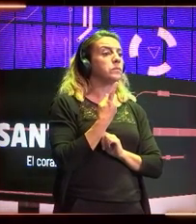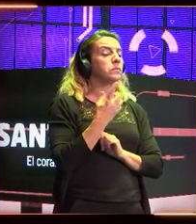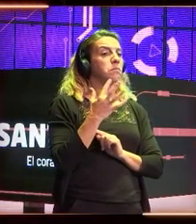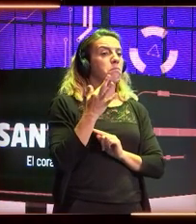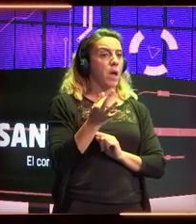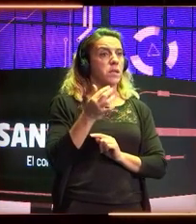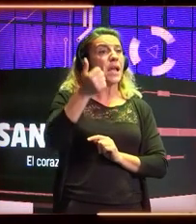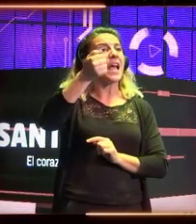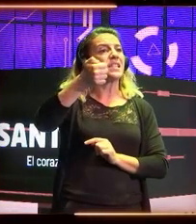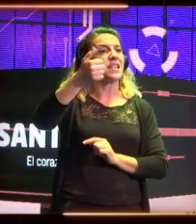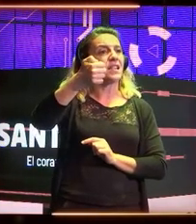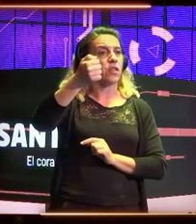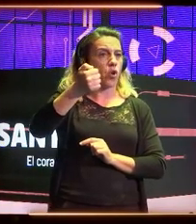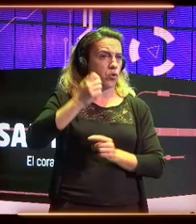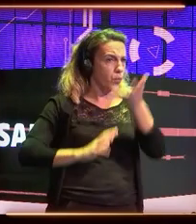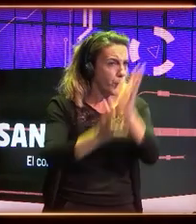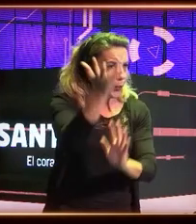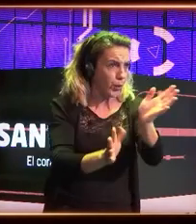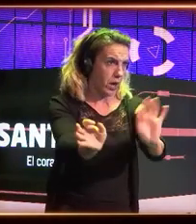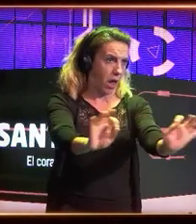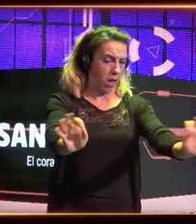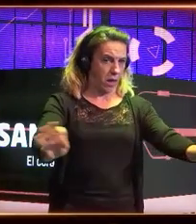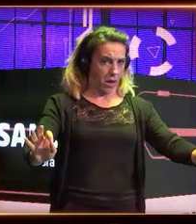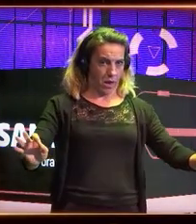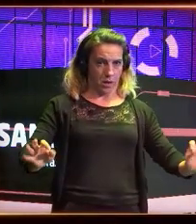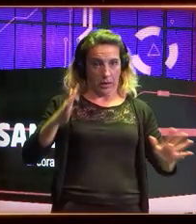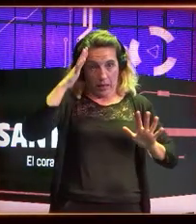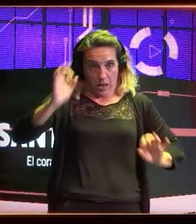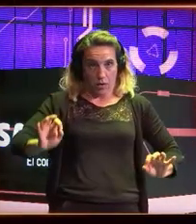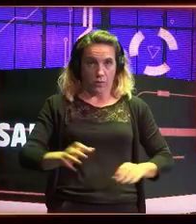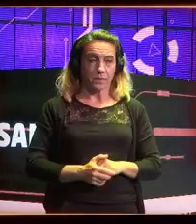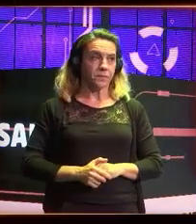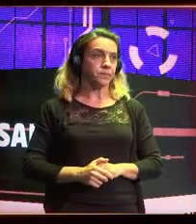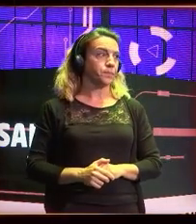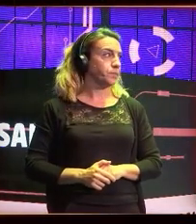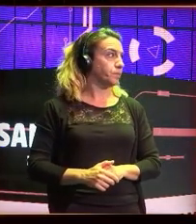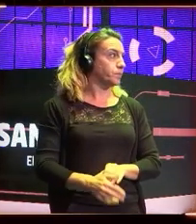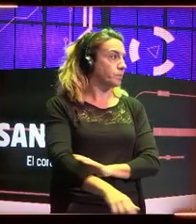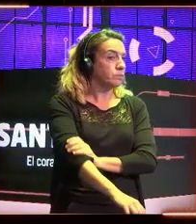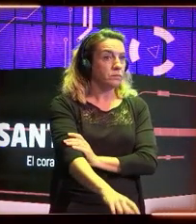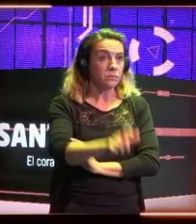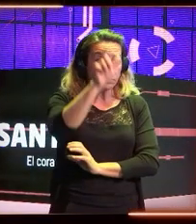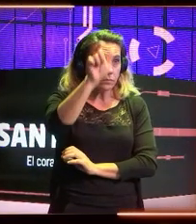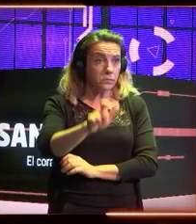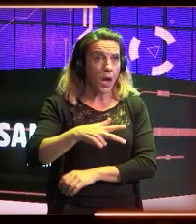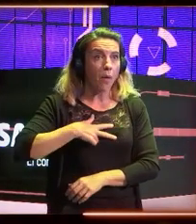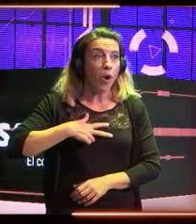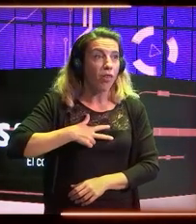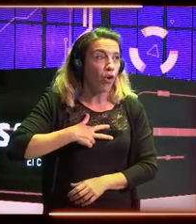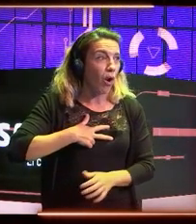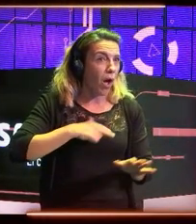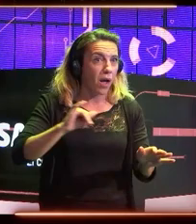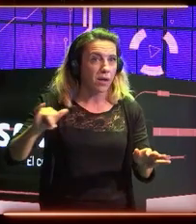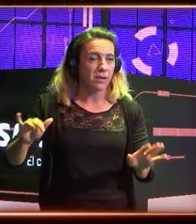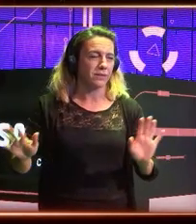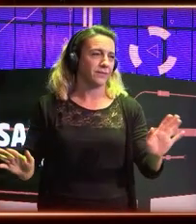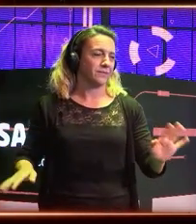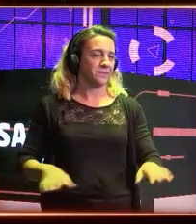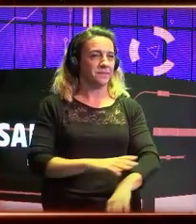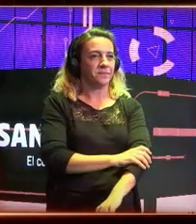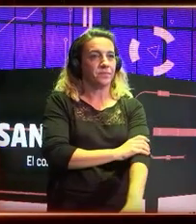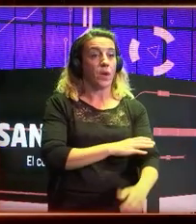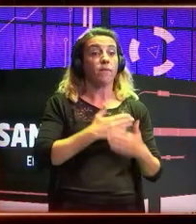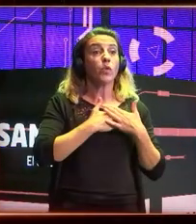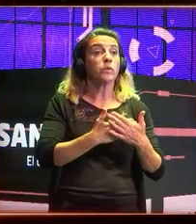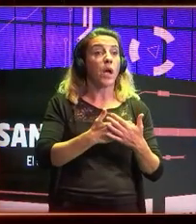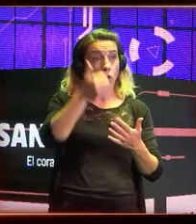alguien tiene un encendedor no voy a quemar a nadie vale creo eh Hay Hay algún abogado en la sala no eh